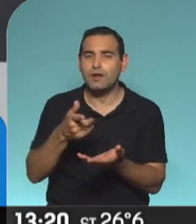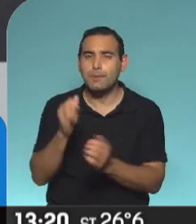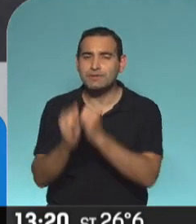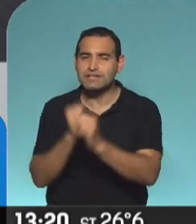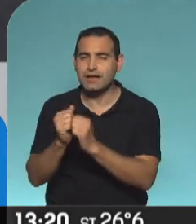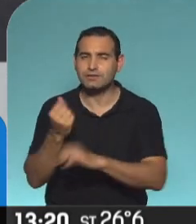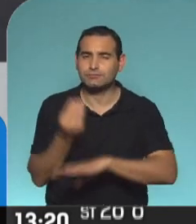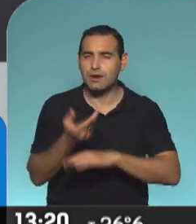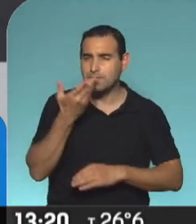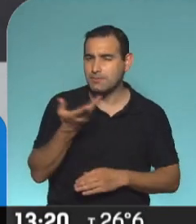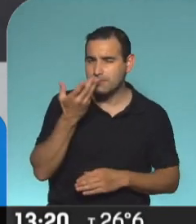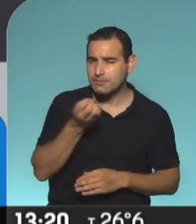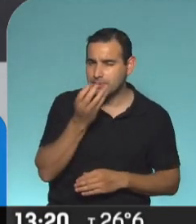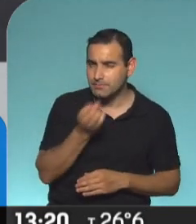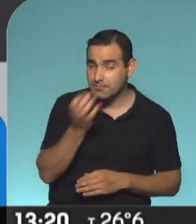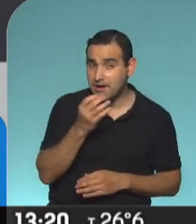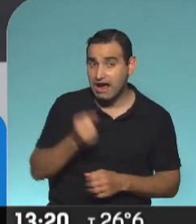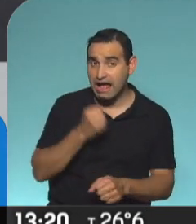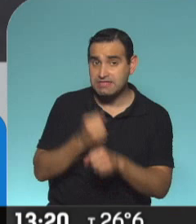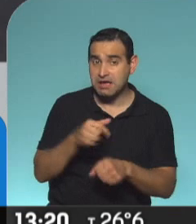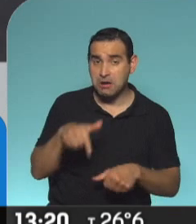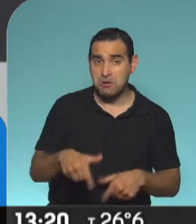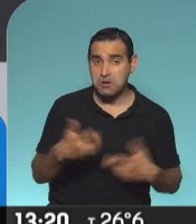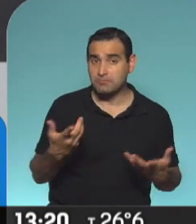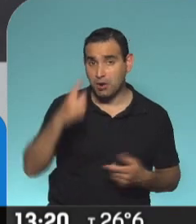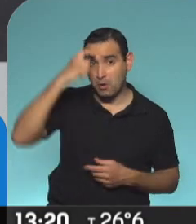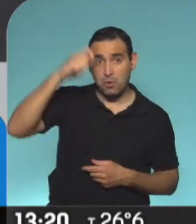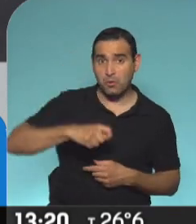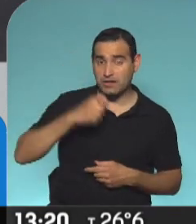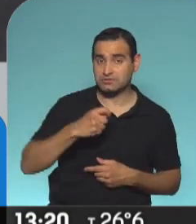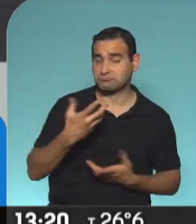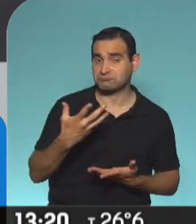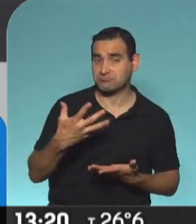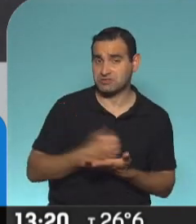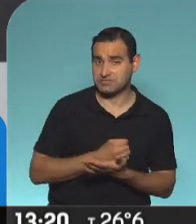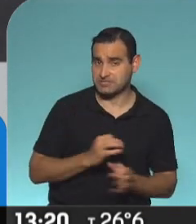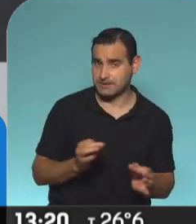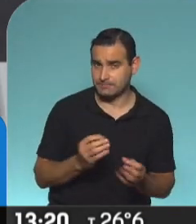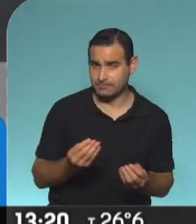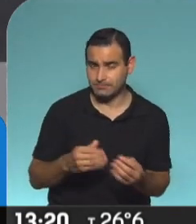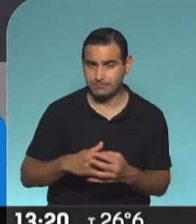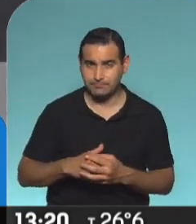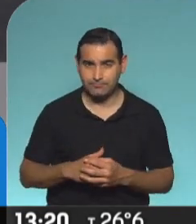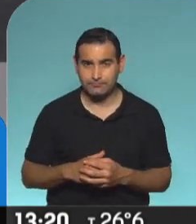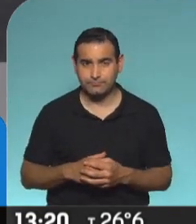empresarios en la causa y que hasta el momento no fue recibido por el juez que tiene en este momento justamente el caso.